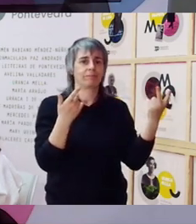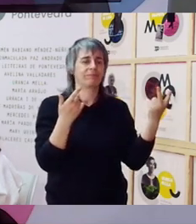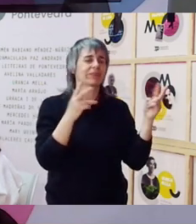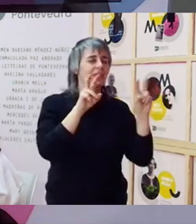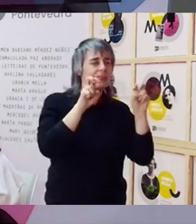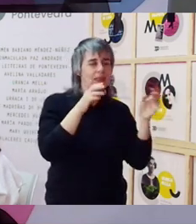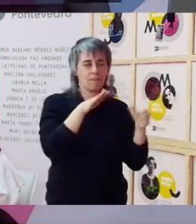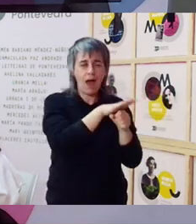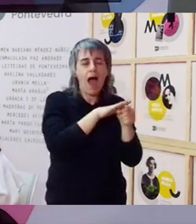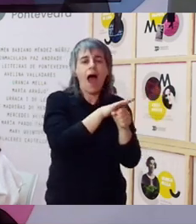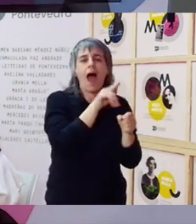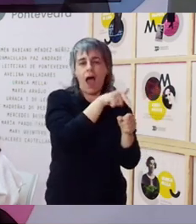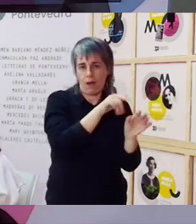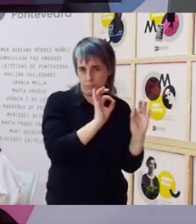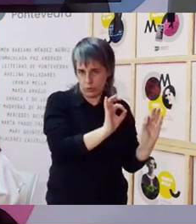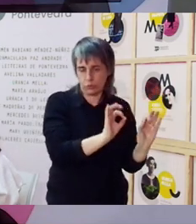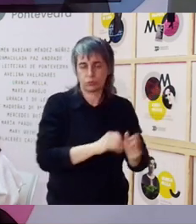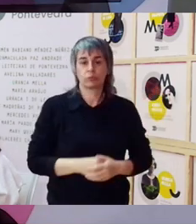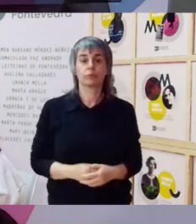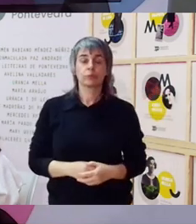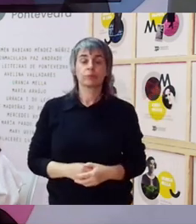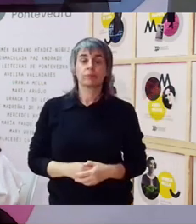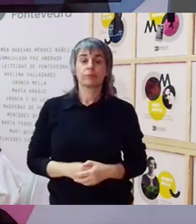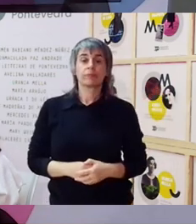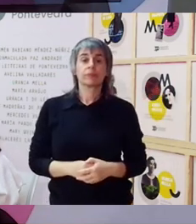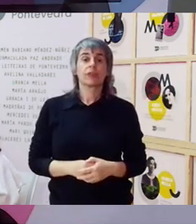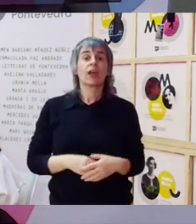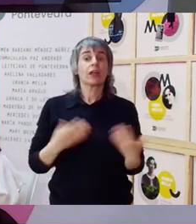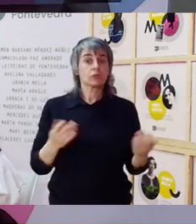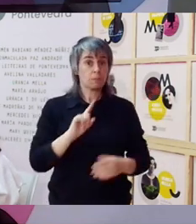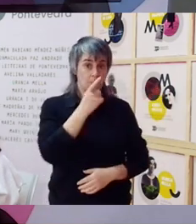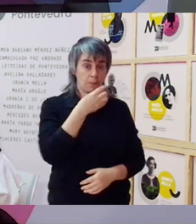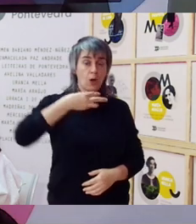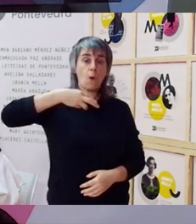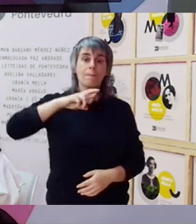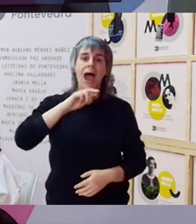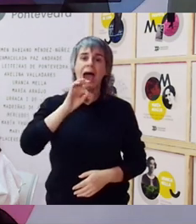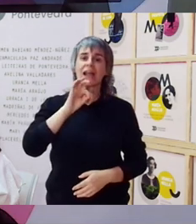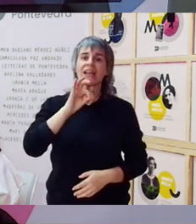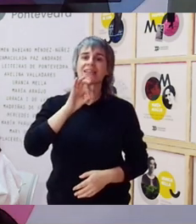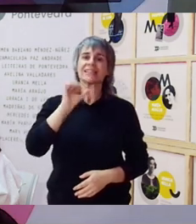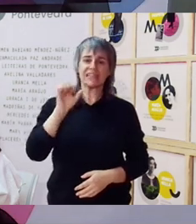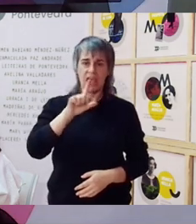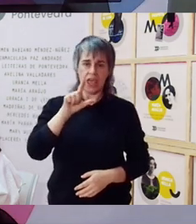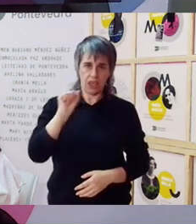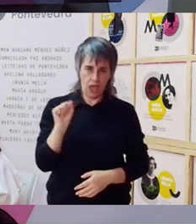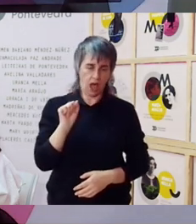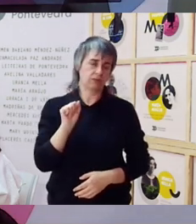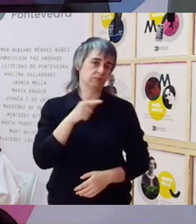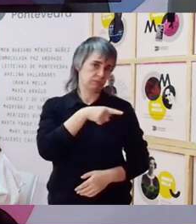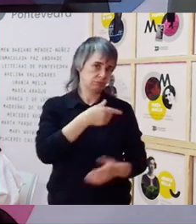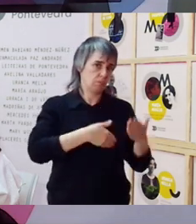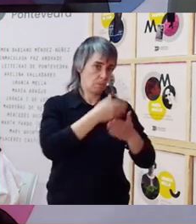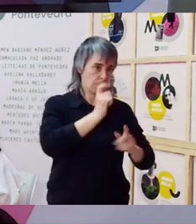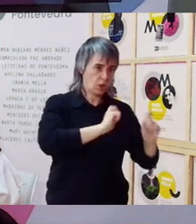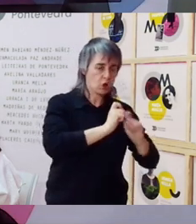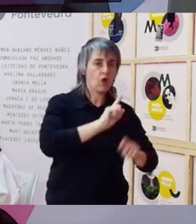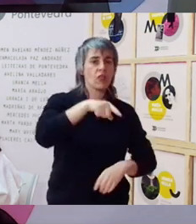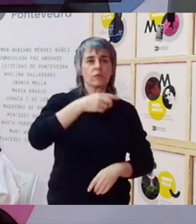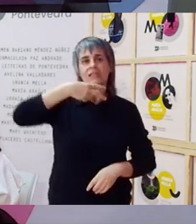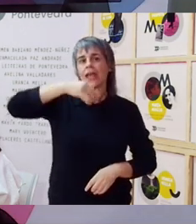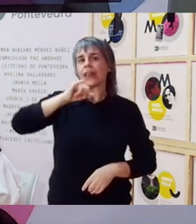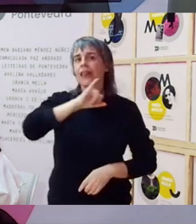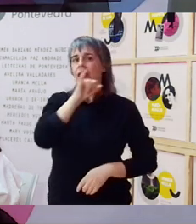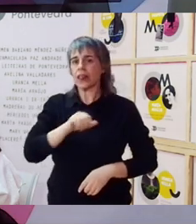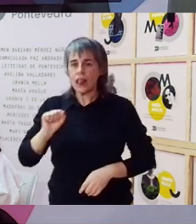en ese ámbito, non? Entonces, primeiro estuvo en Marsella como xornalista, despois foi a Niza, foi a